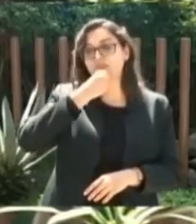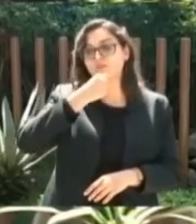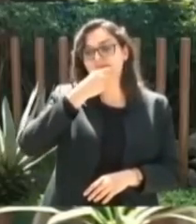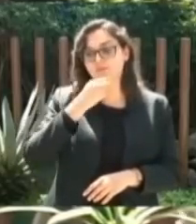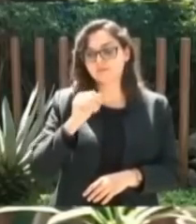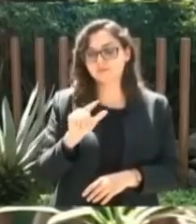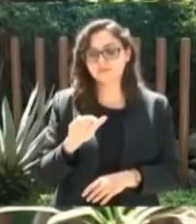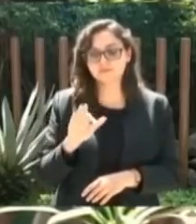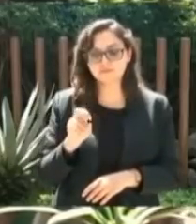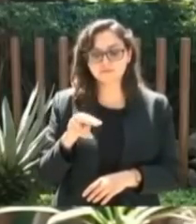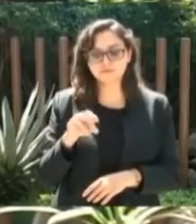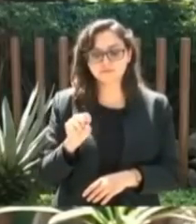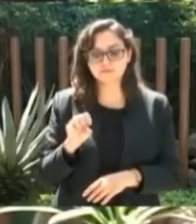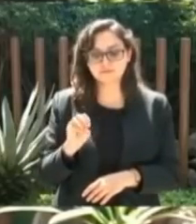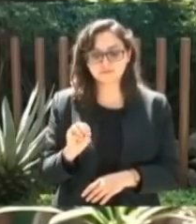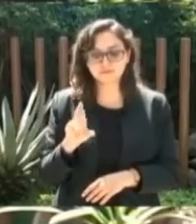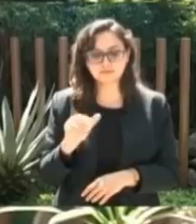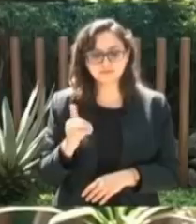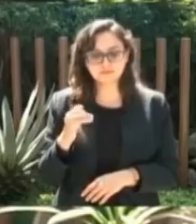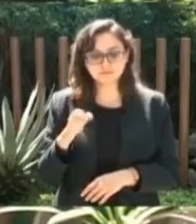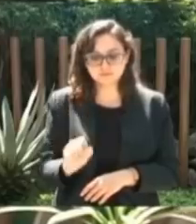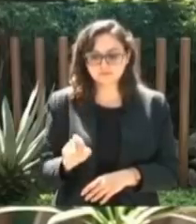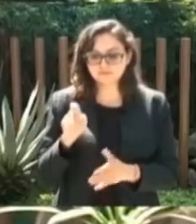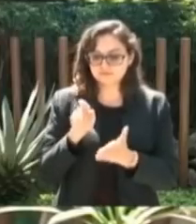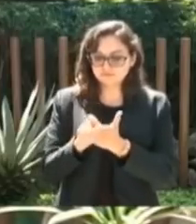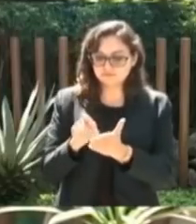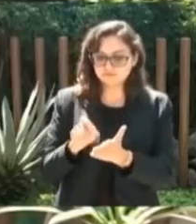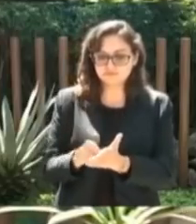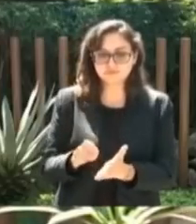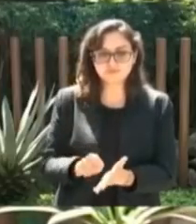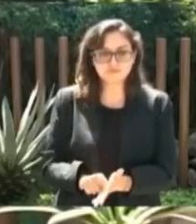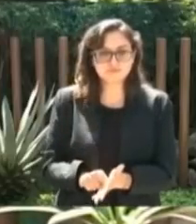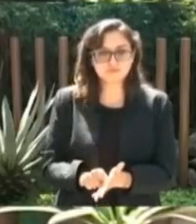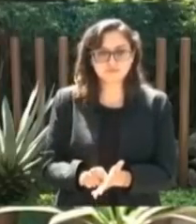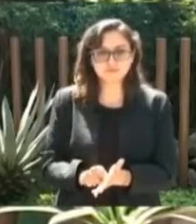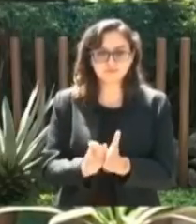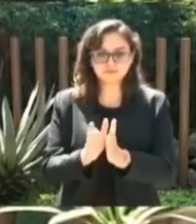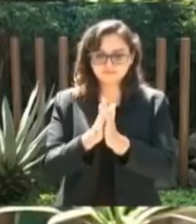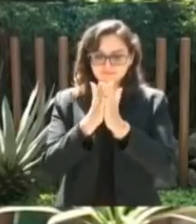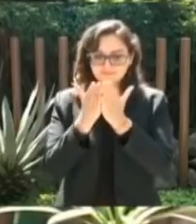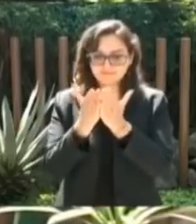Reyes escribió la cartilla moral